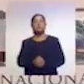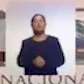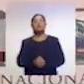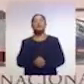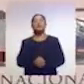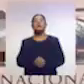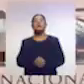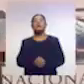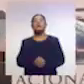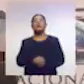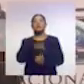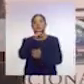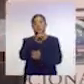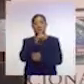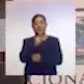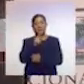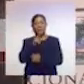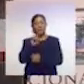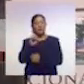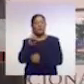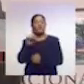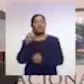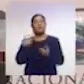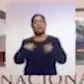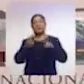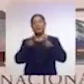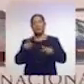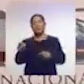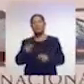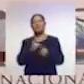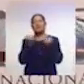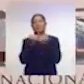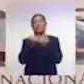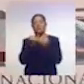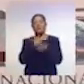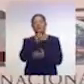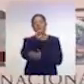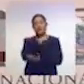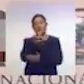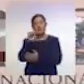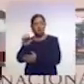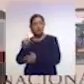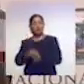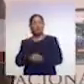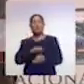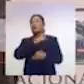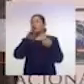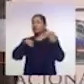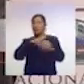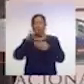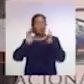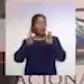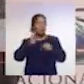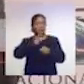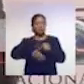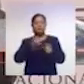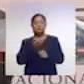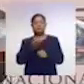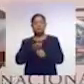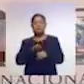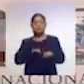que representan a Belle, y también con la Secretaría de Economía. Todos confluyendo en esta